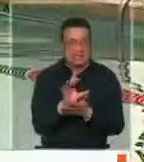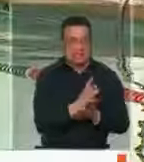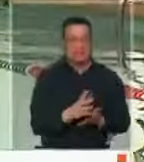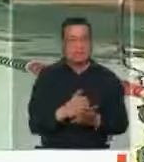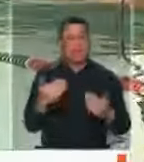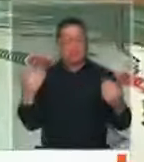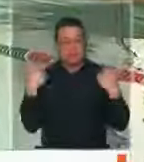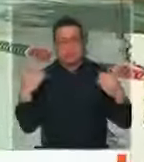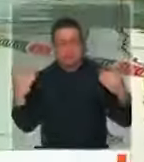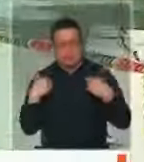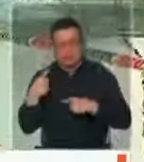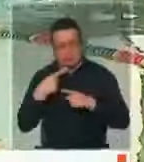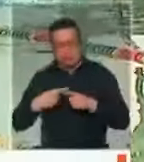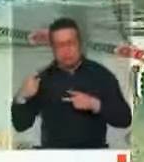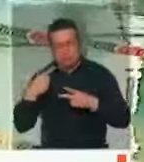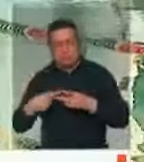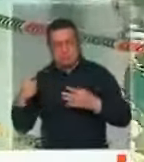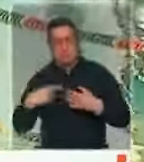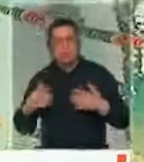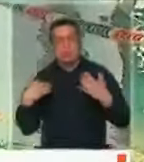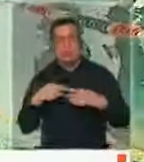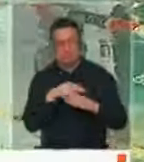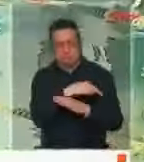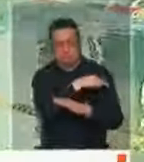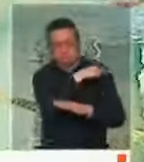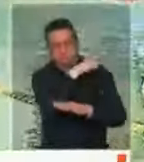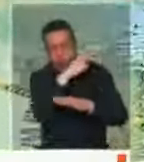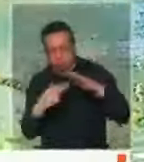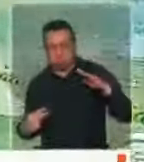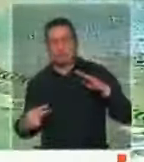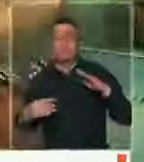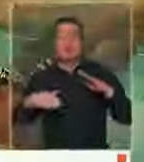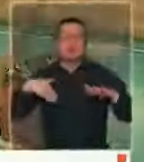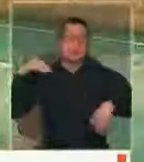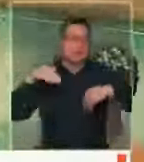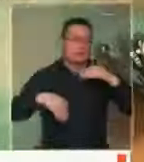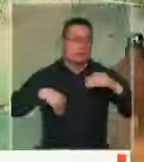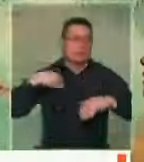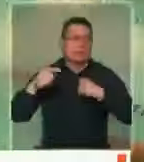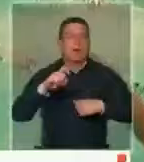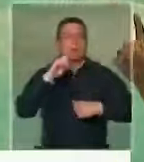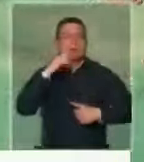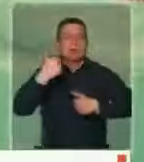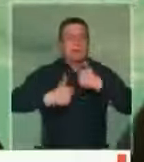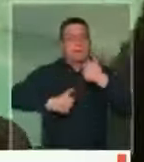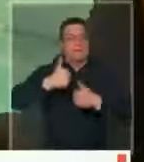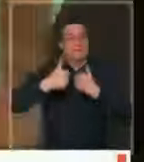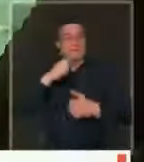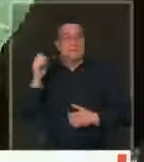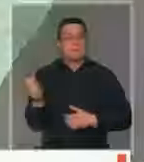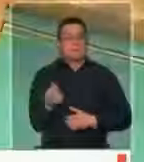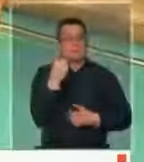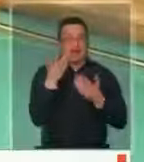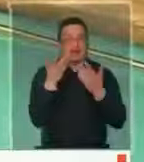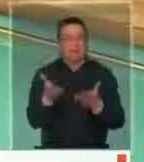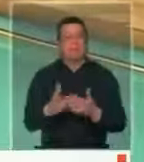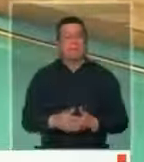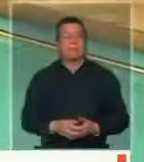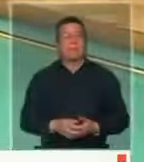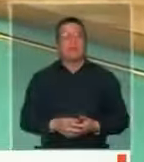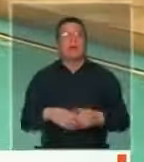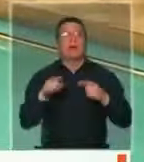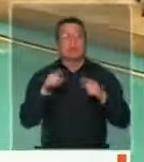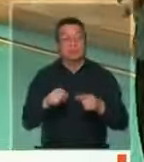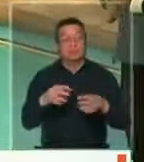Entrenaron por semanas para literalmente tirarse a la piscina y convertirse en los primeros competidores de este evento. Esto es una experiencia